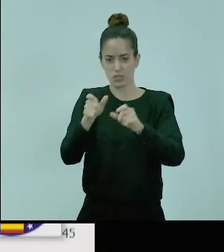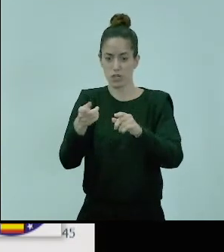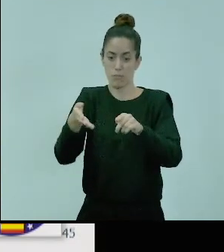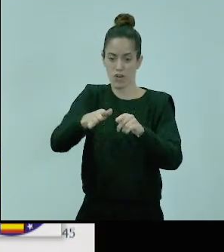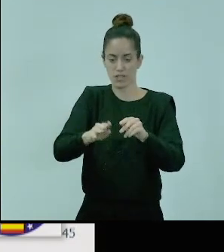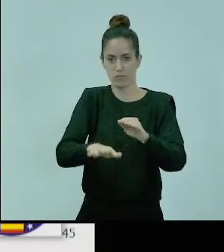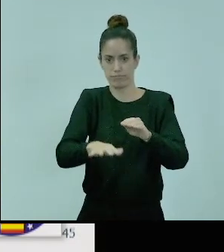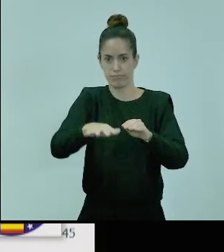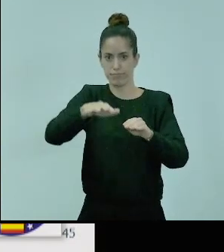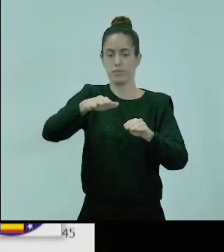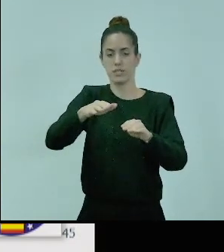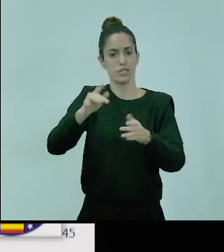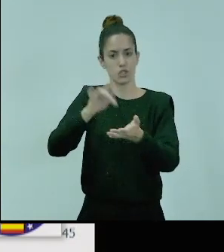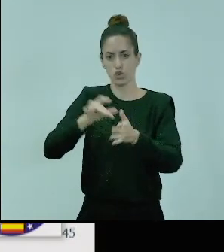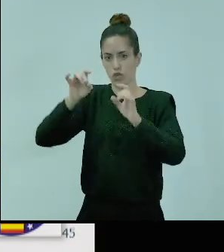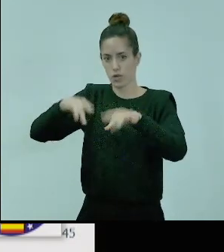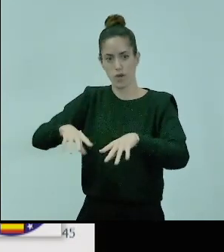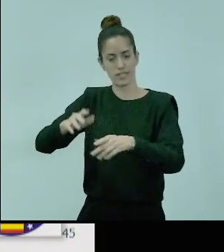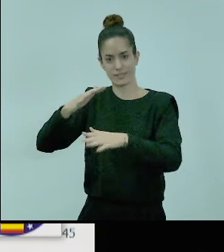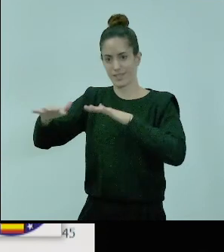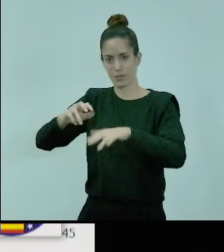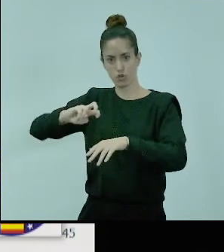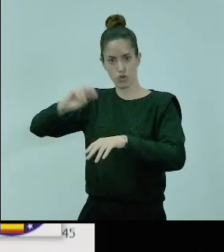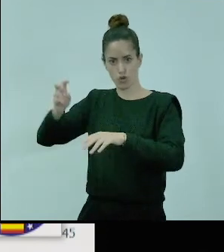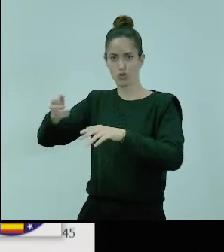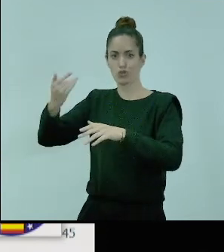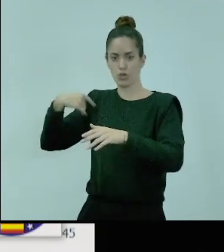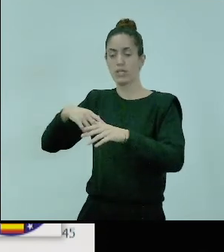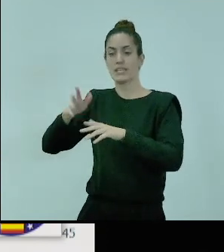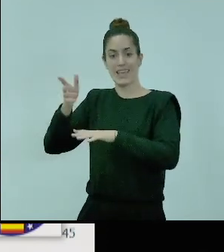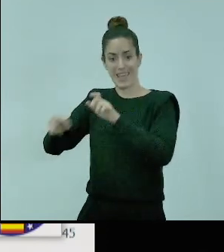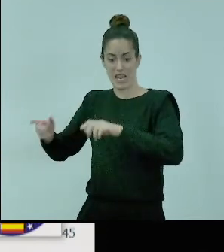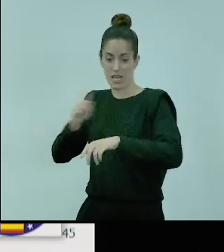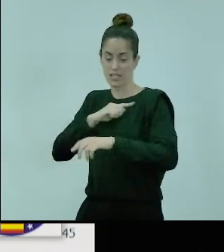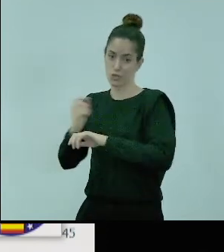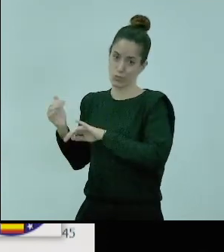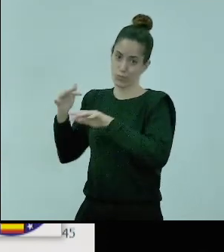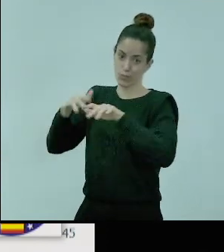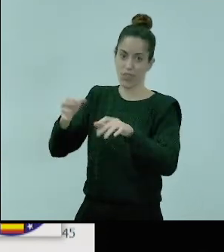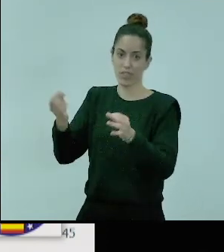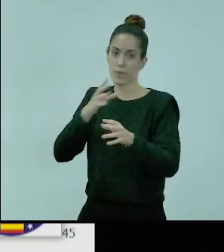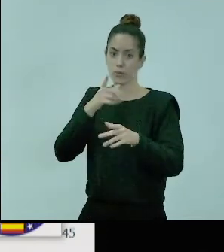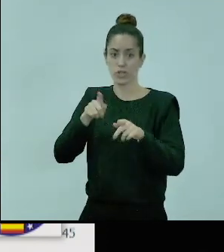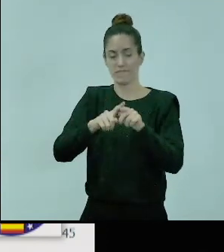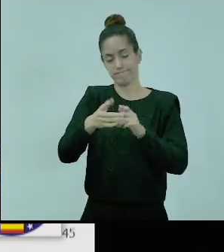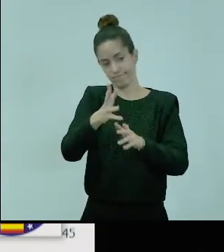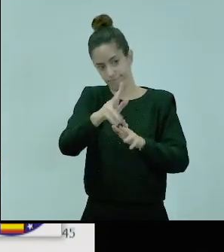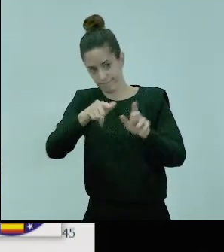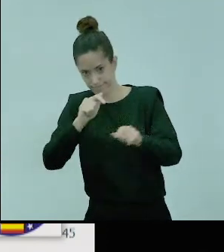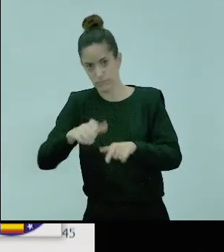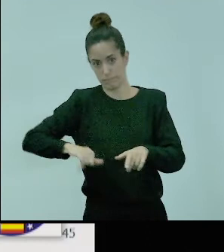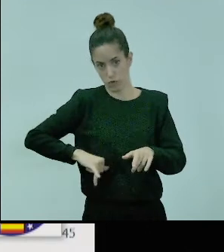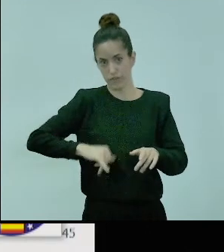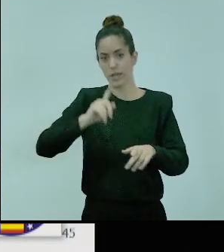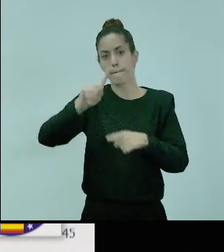arriba. Esto mismo pasó en el terremoto de Emilia-Romagna. El ejército tuvo que desplazarse, porque por un lado se produjo pillería, pero por otro lado la